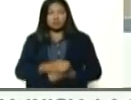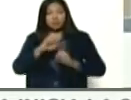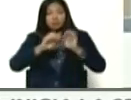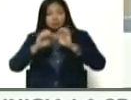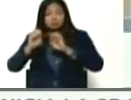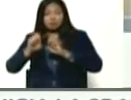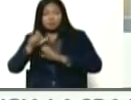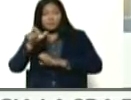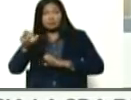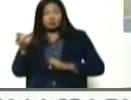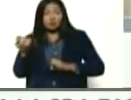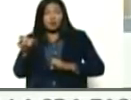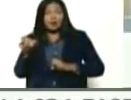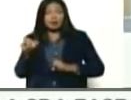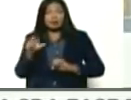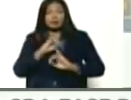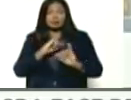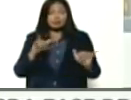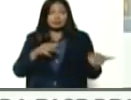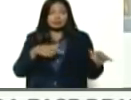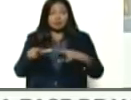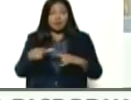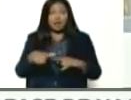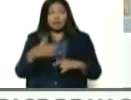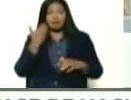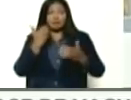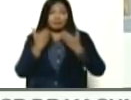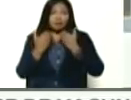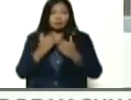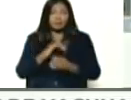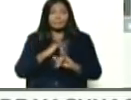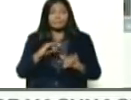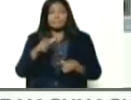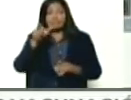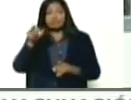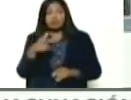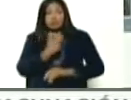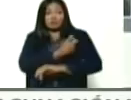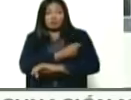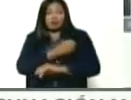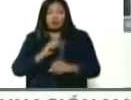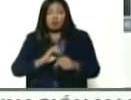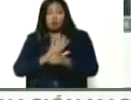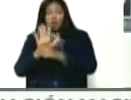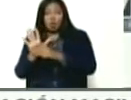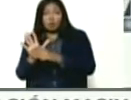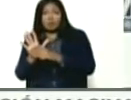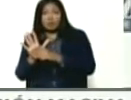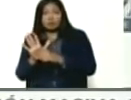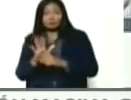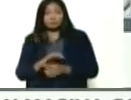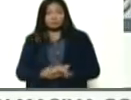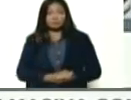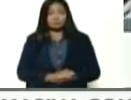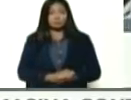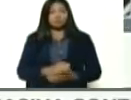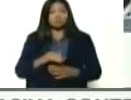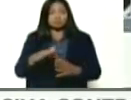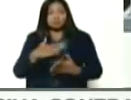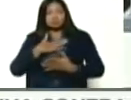casos clínicos de personas vacunadas que les dio el coronavirus y lo pasaron